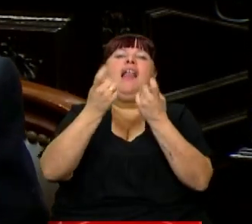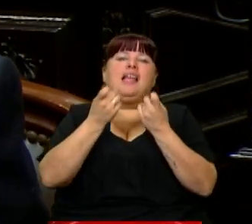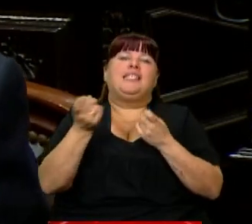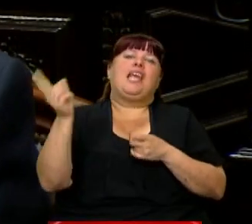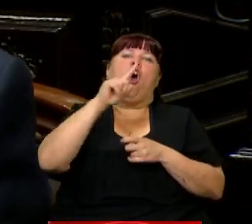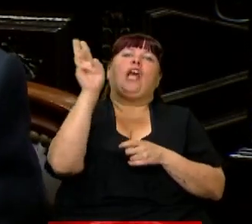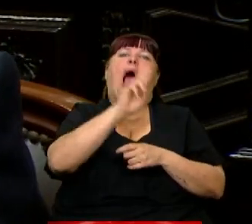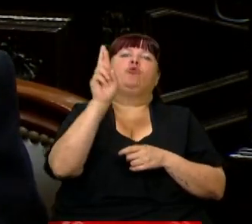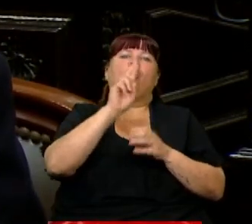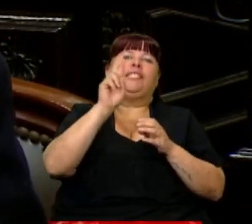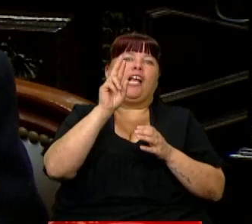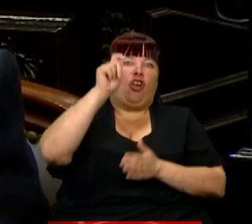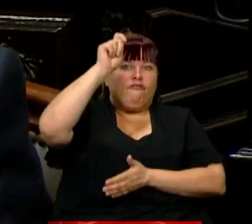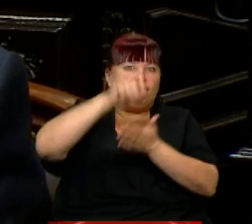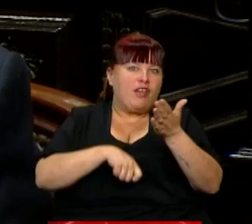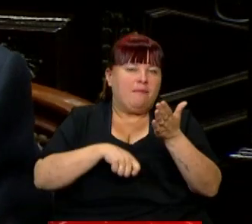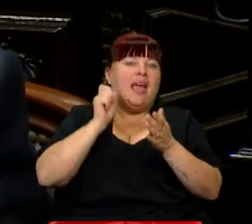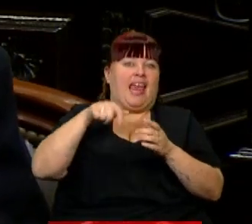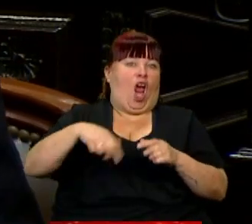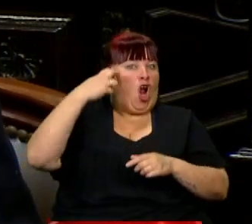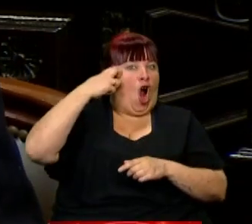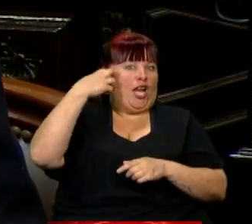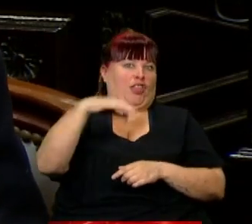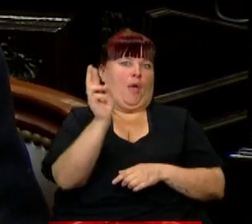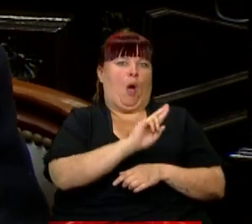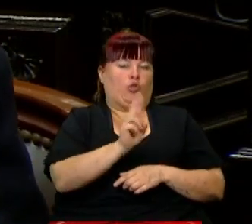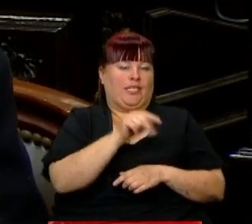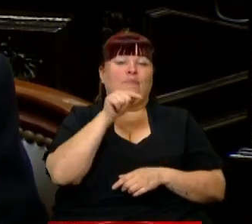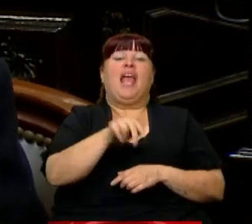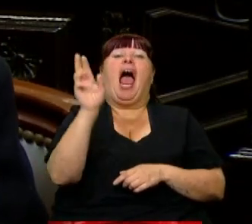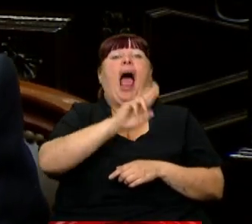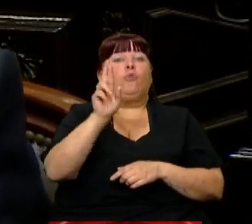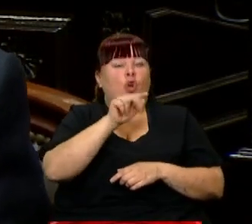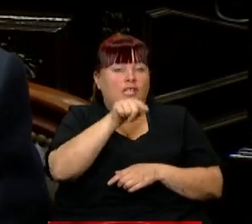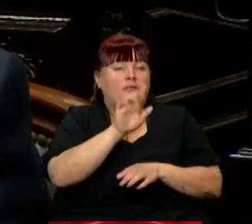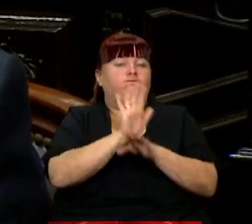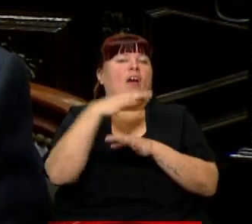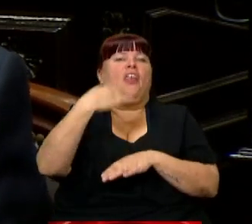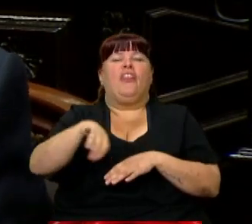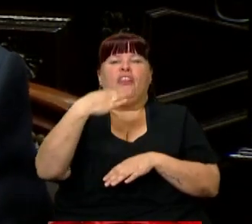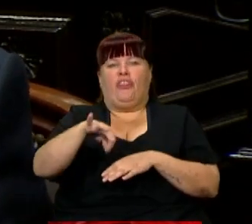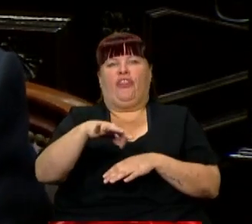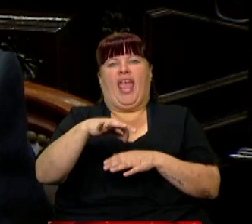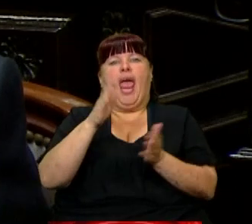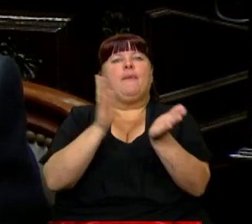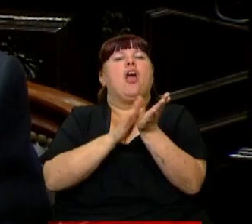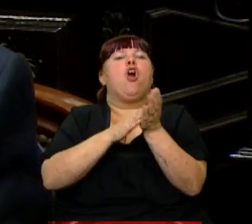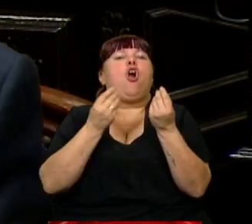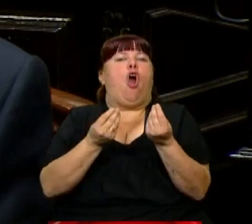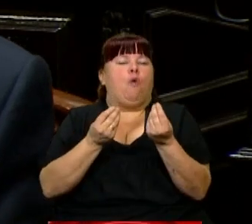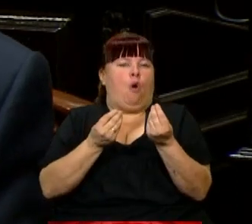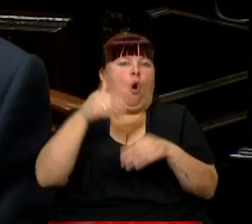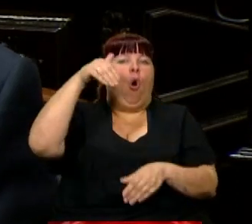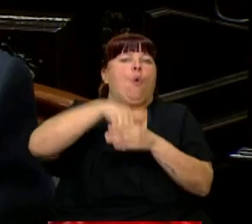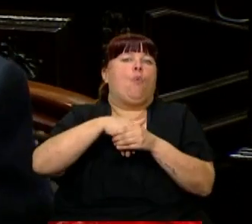necesitar una autorización expresa de este Congreso y esa autorización se va a tener que materializar